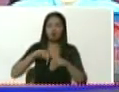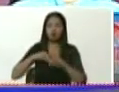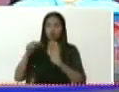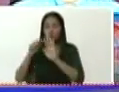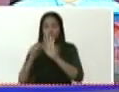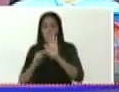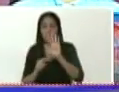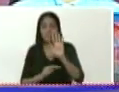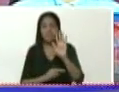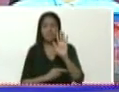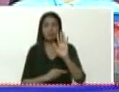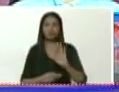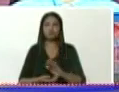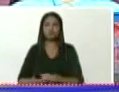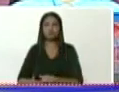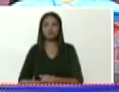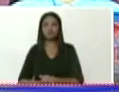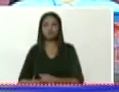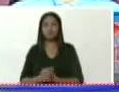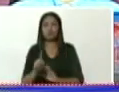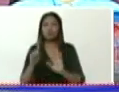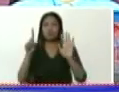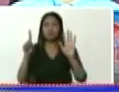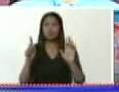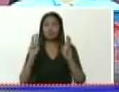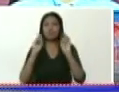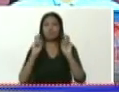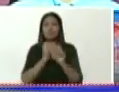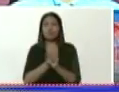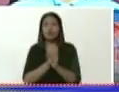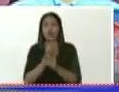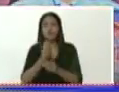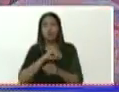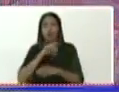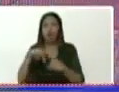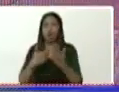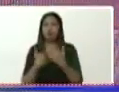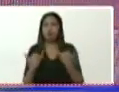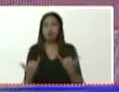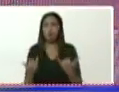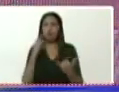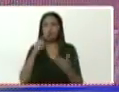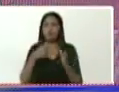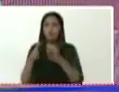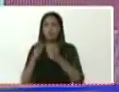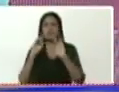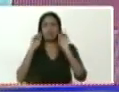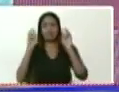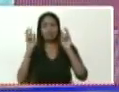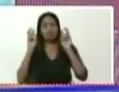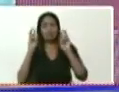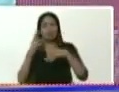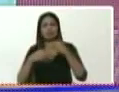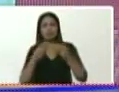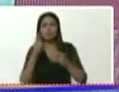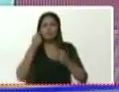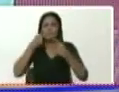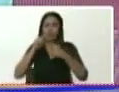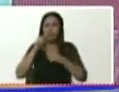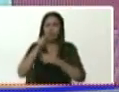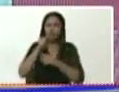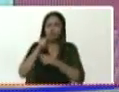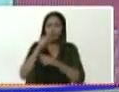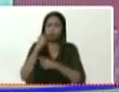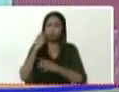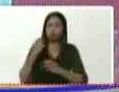consensuada. Y esos 6 temas se trabajaron ahora, parte de los temas. Pero tú me diste